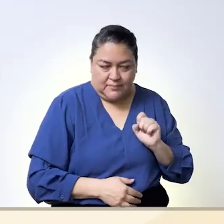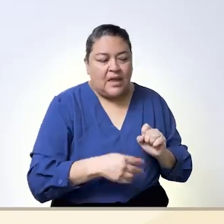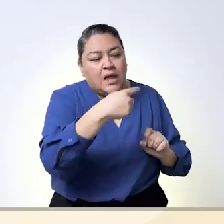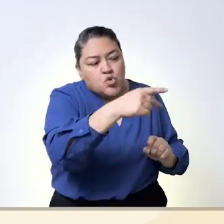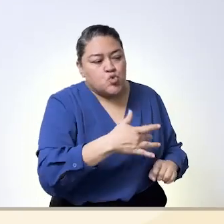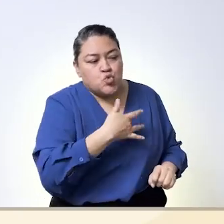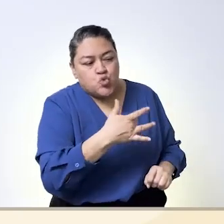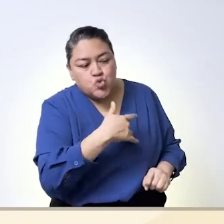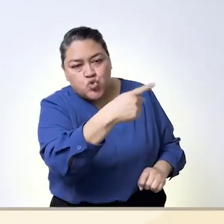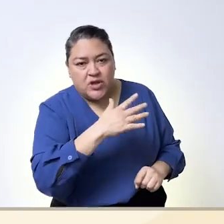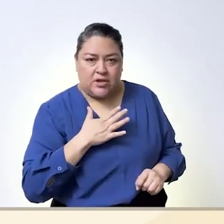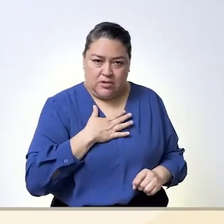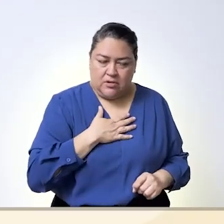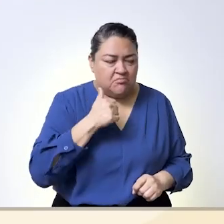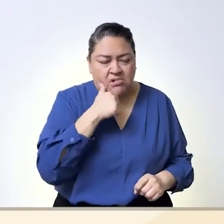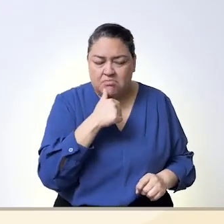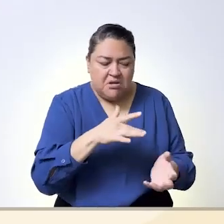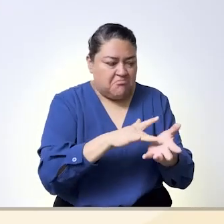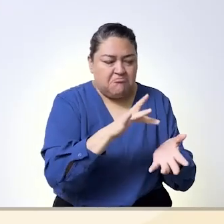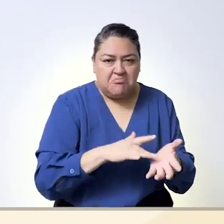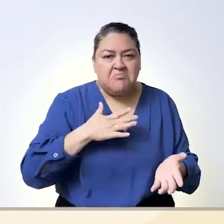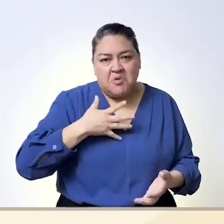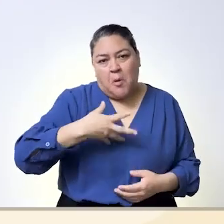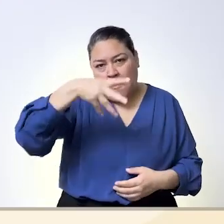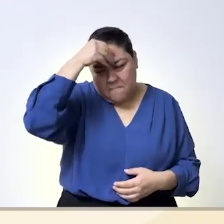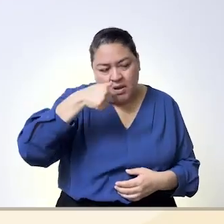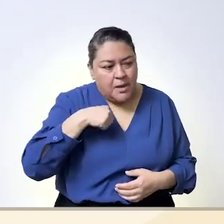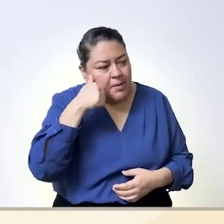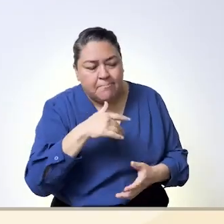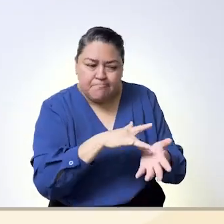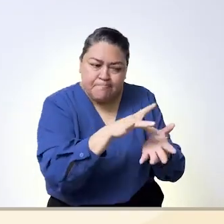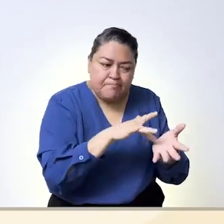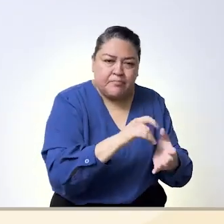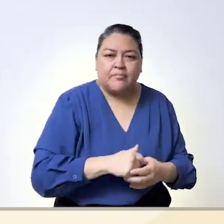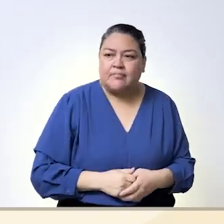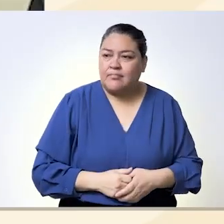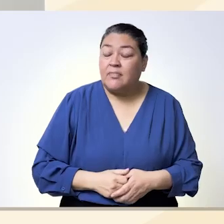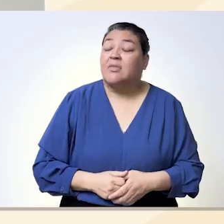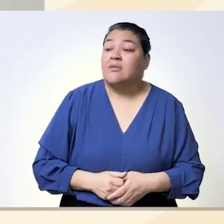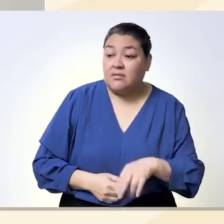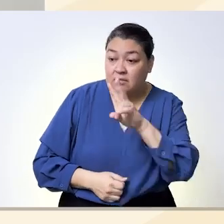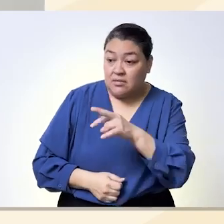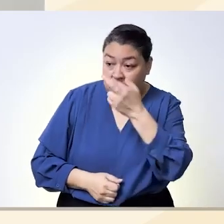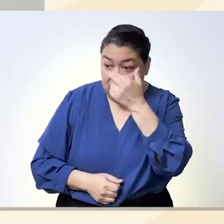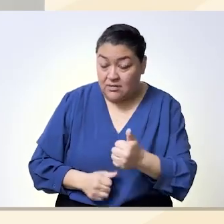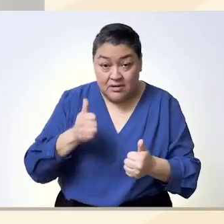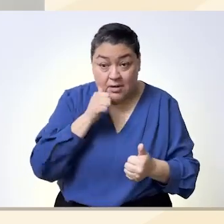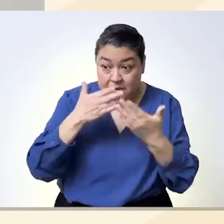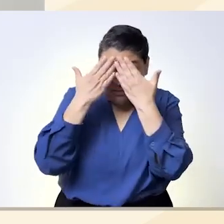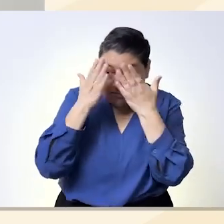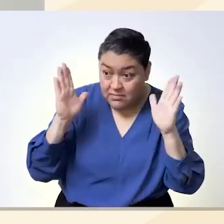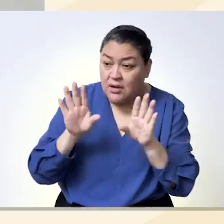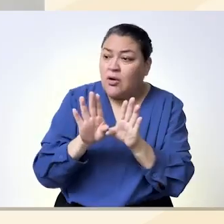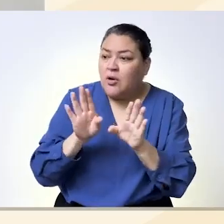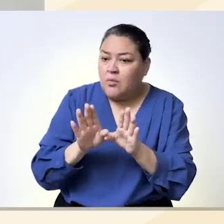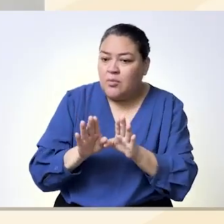qué, pensemos qué nos genera, etcétera. Creo que a mí es lo que en el acompañamiento me ha venido mejor. Y el papel de ese valor crítico también